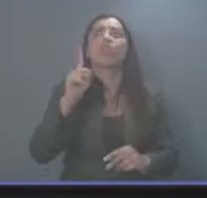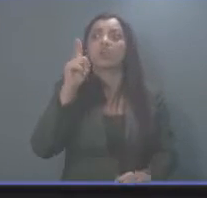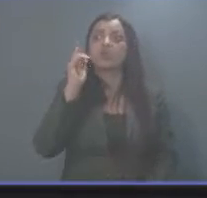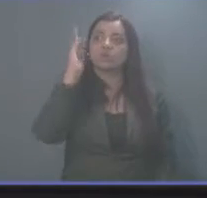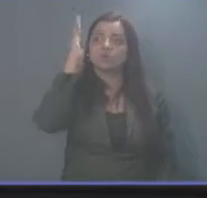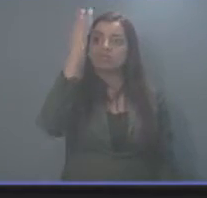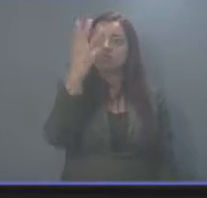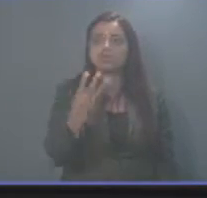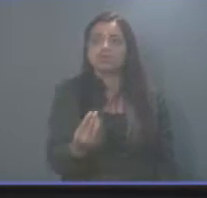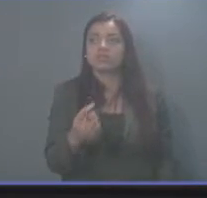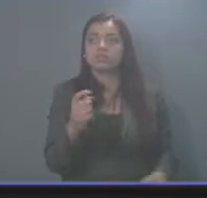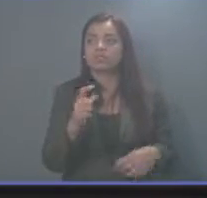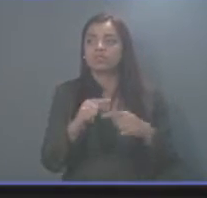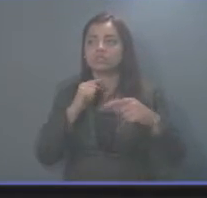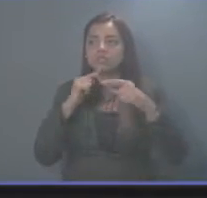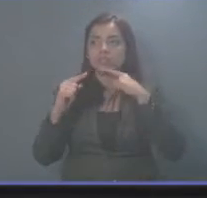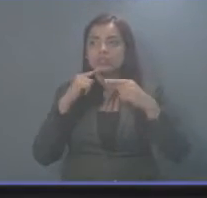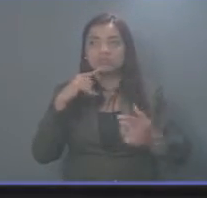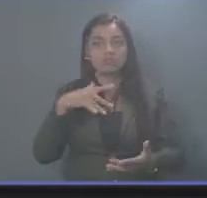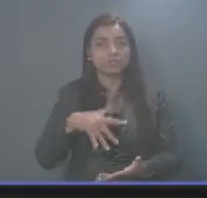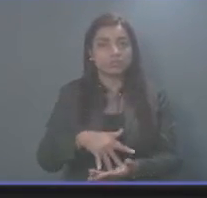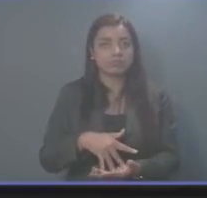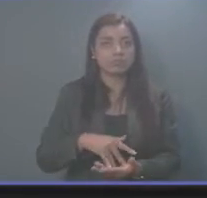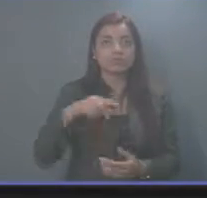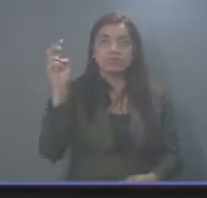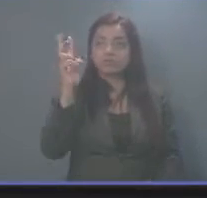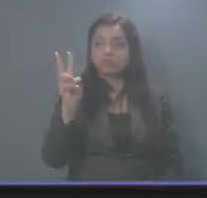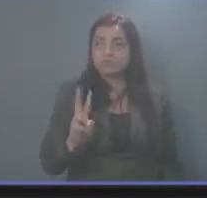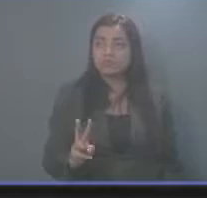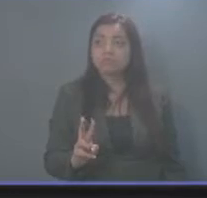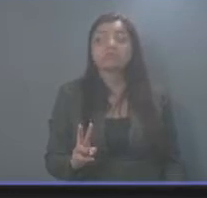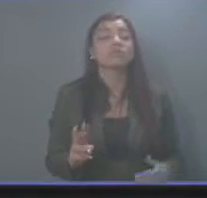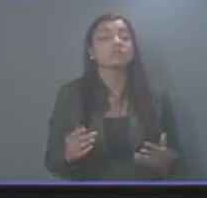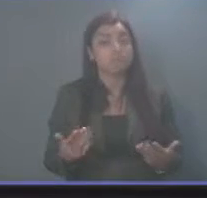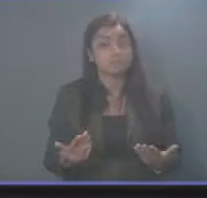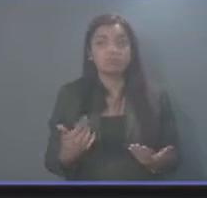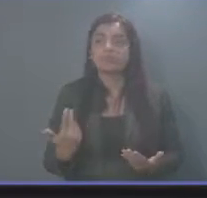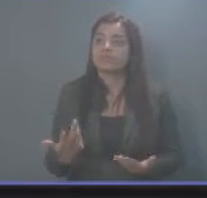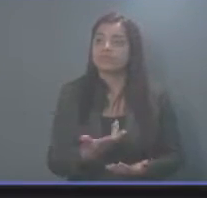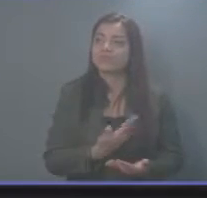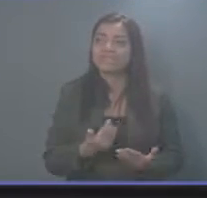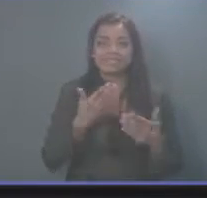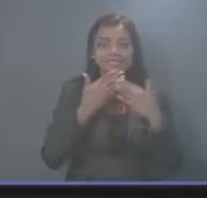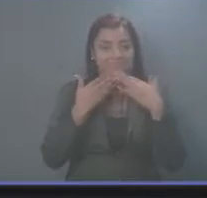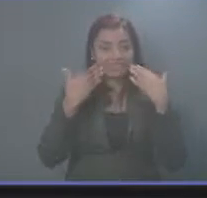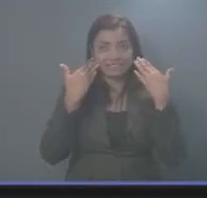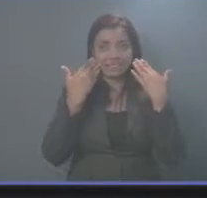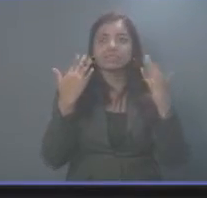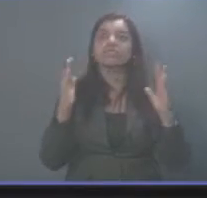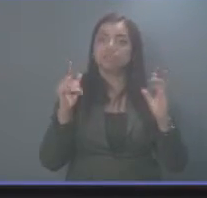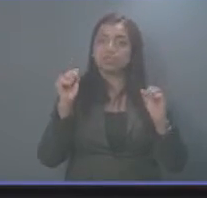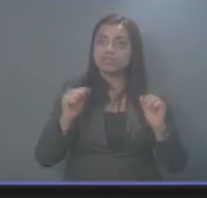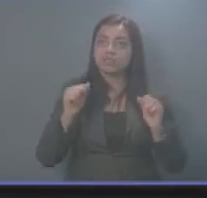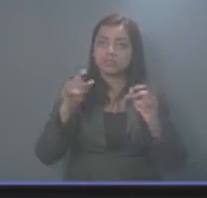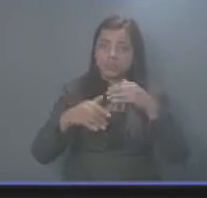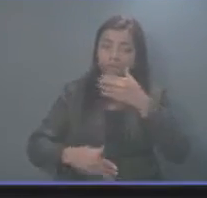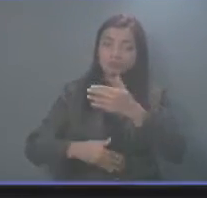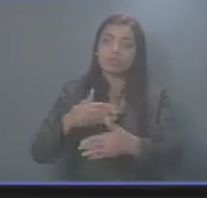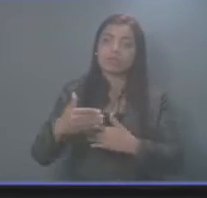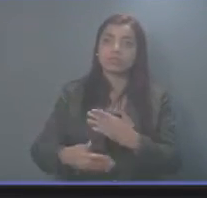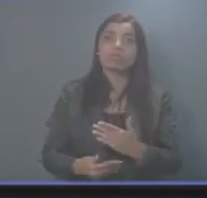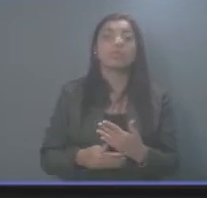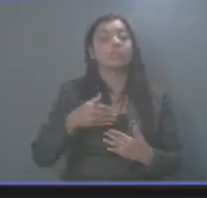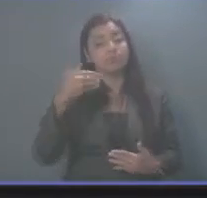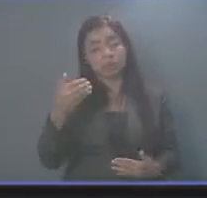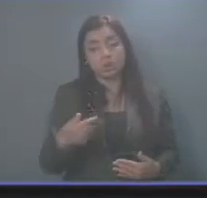día vuelva la democracia a Venezuela y estaremos felices y acompañaremos este proceso. Pero